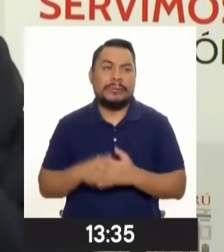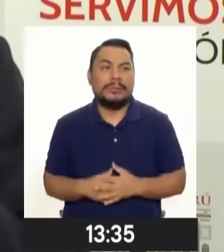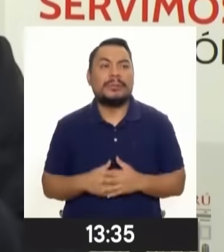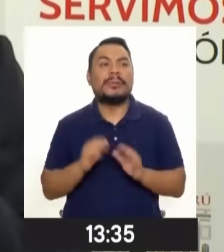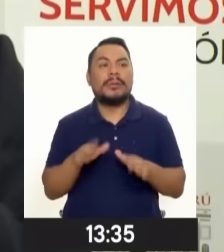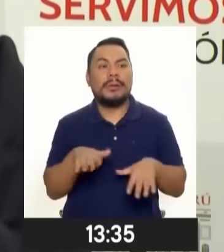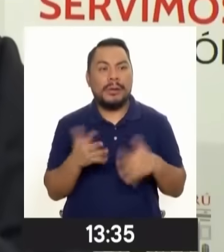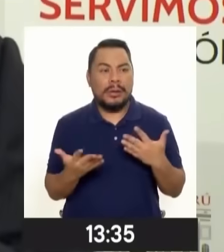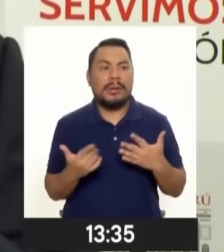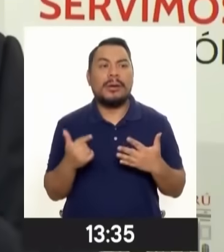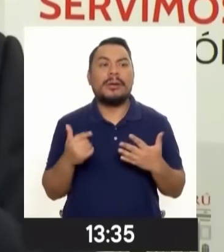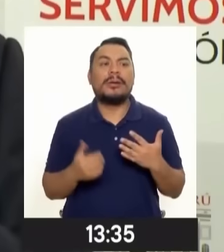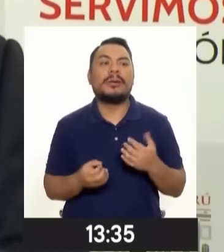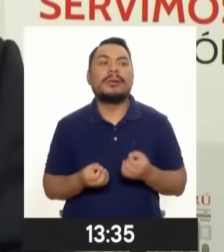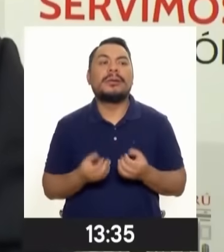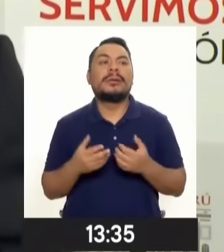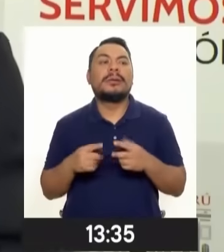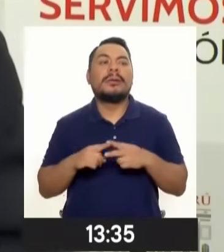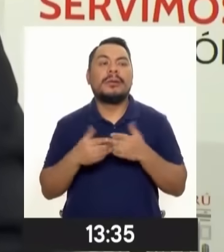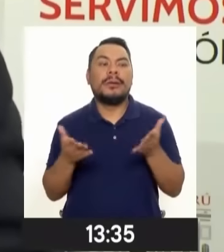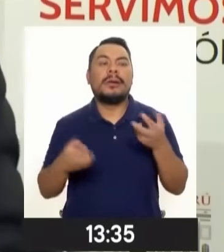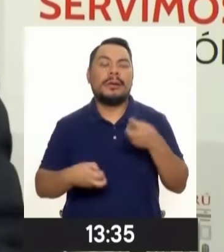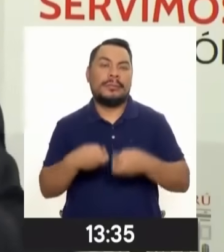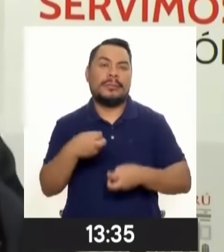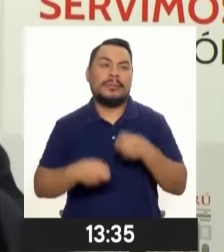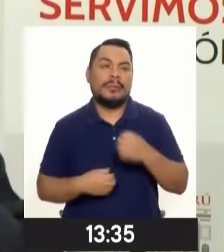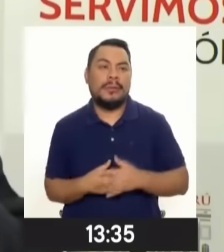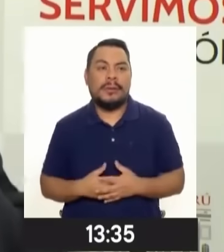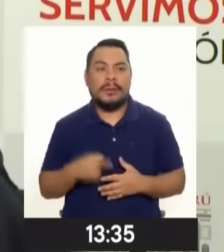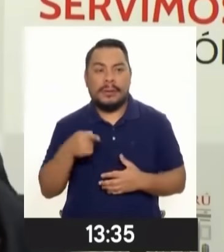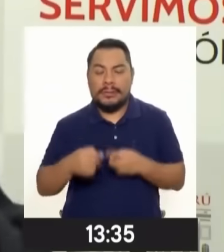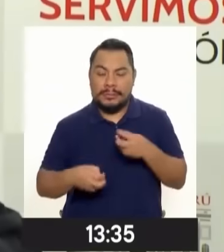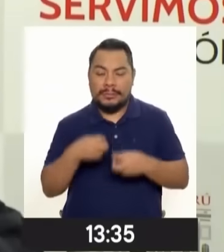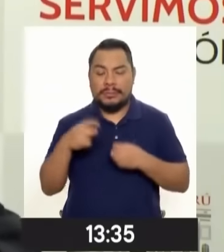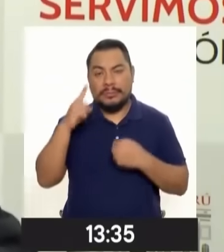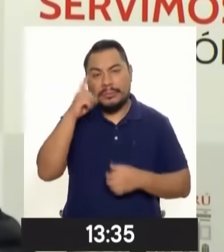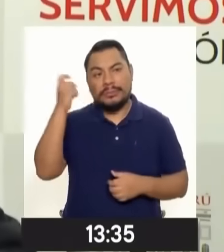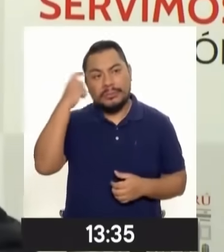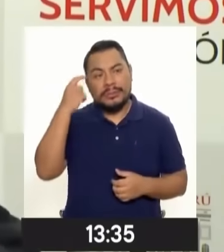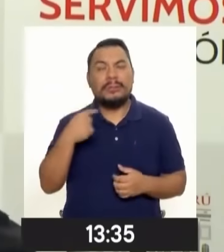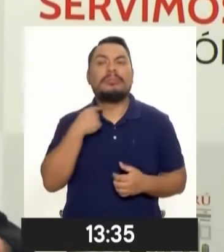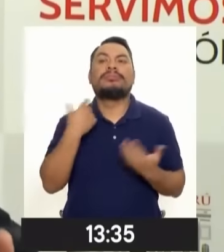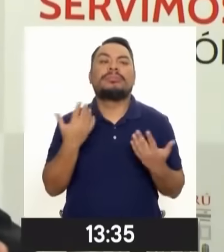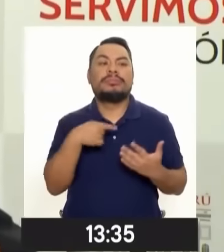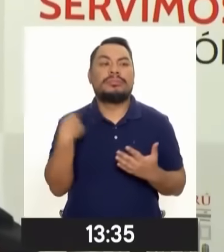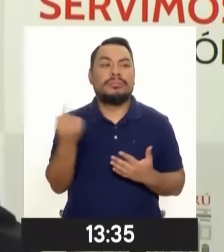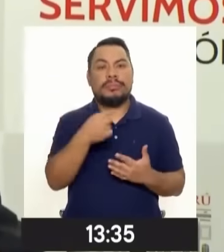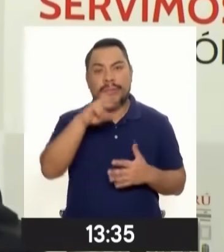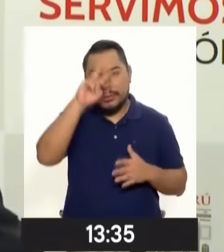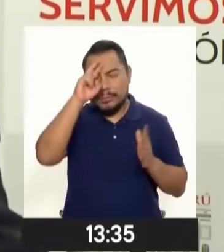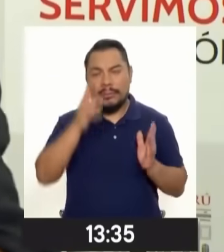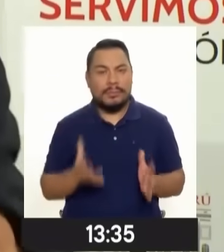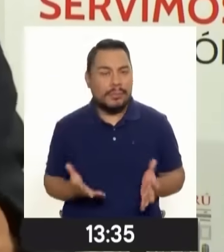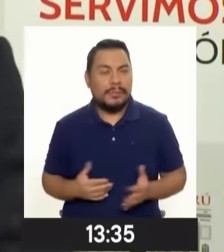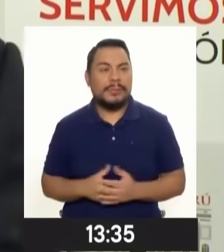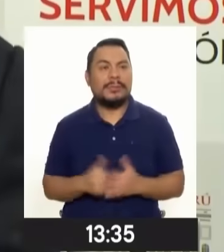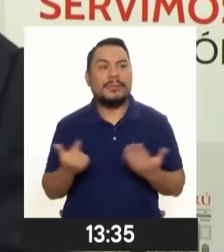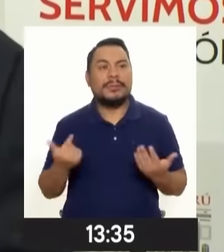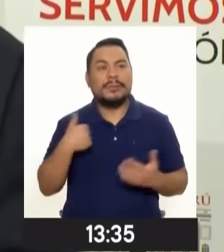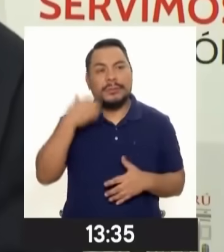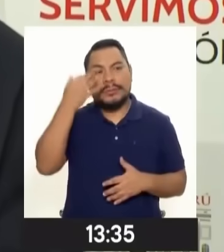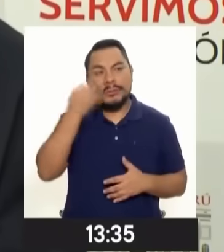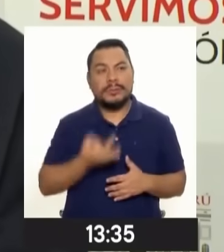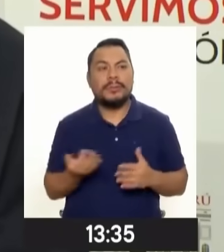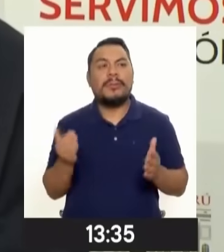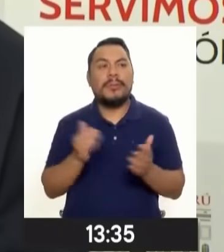hay una crisis, está generando una crisis. Y esta crisis política afecta a los peruanos. Yo creo que hoy más